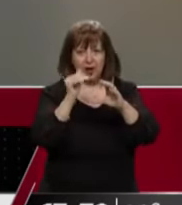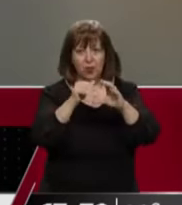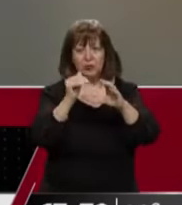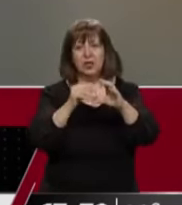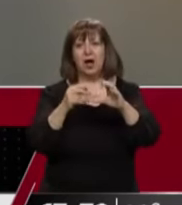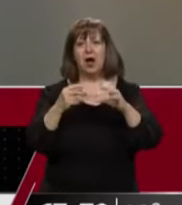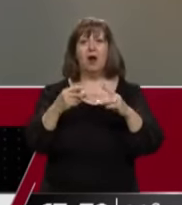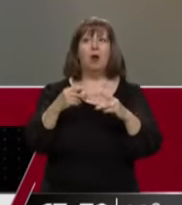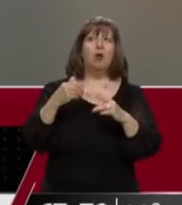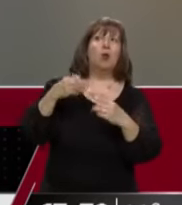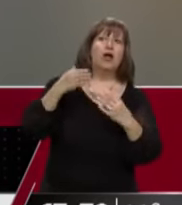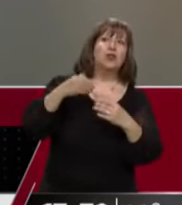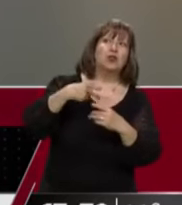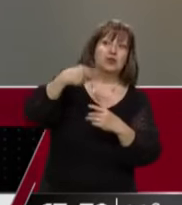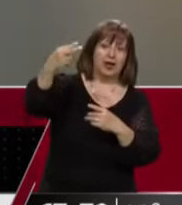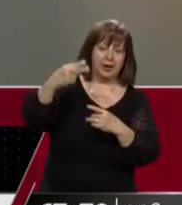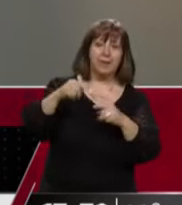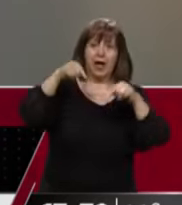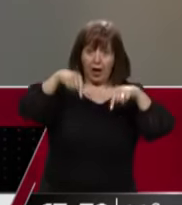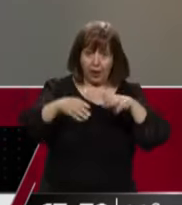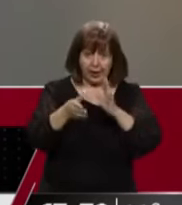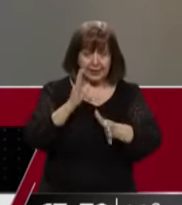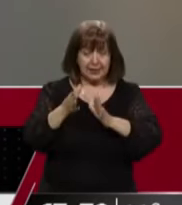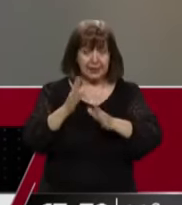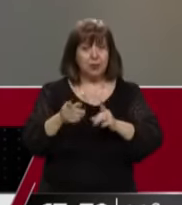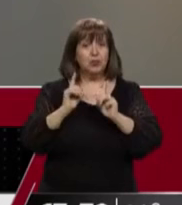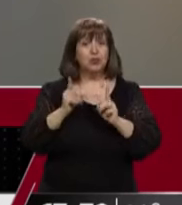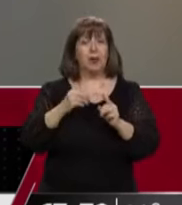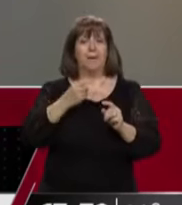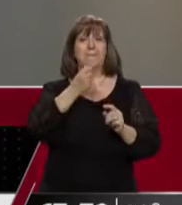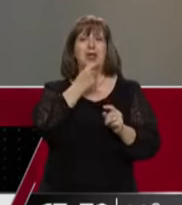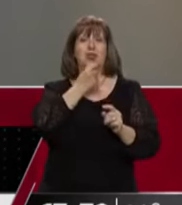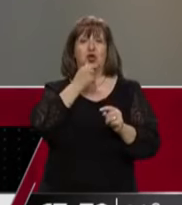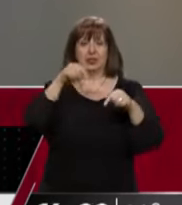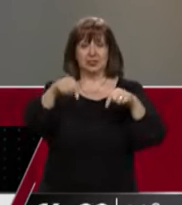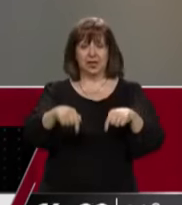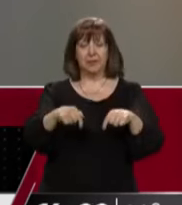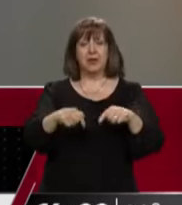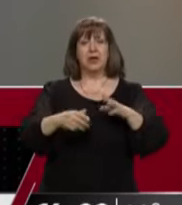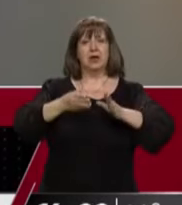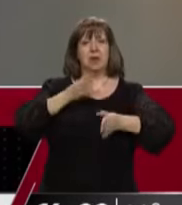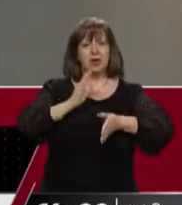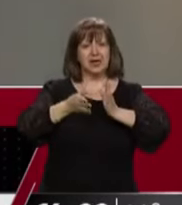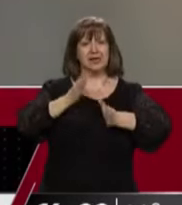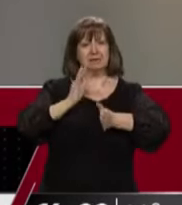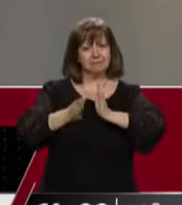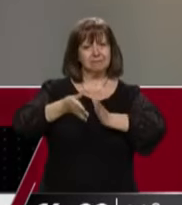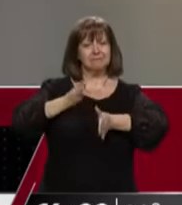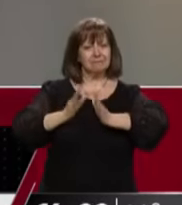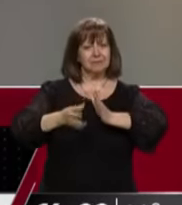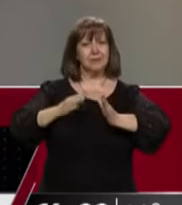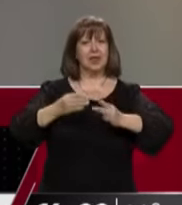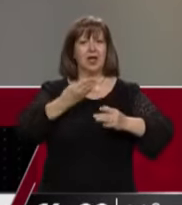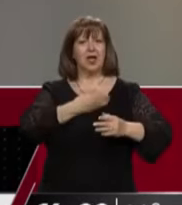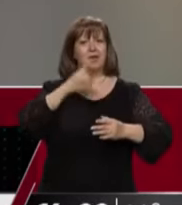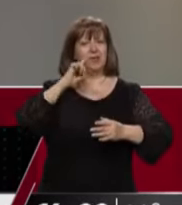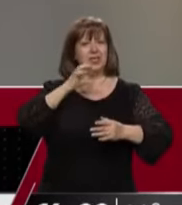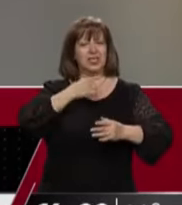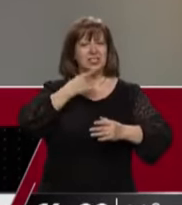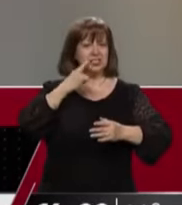a viajar más adelante. Sí. Ahora el tratamiento continúa acá en Mendoza, haciendo rehabilitación con